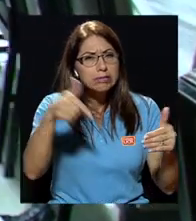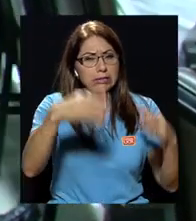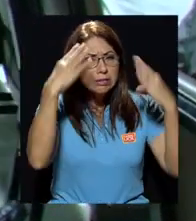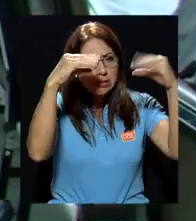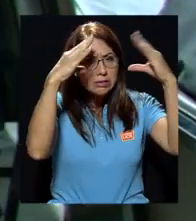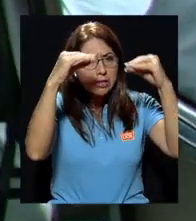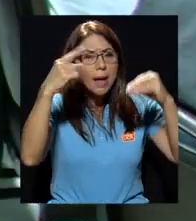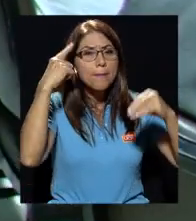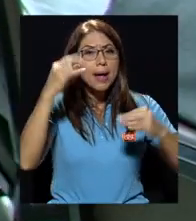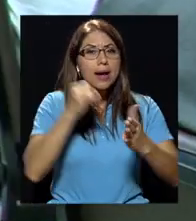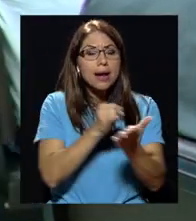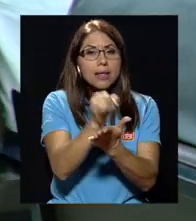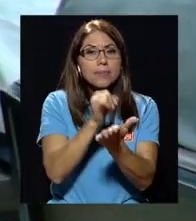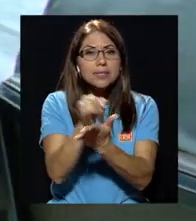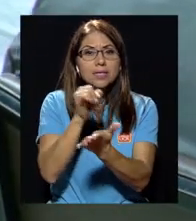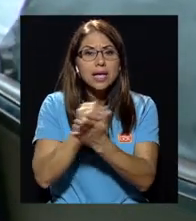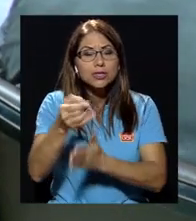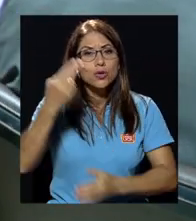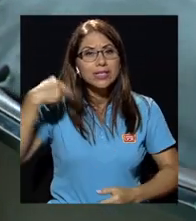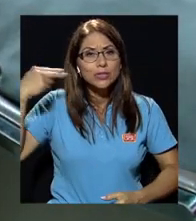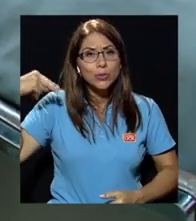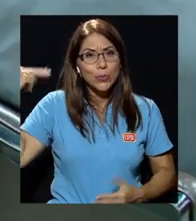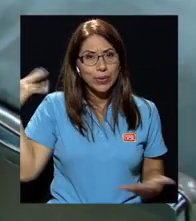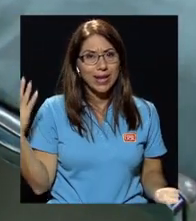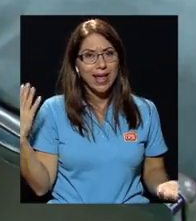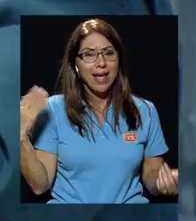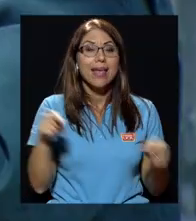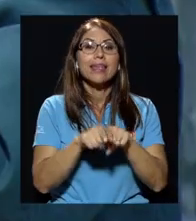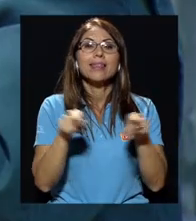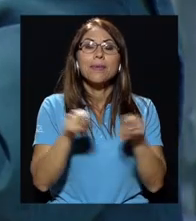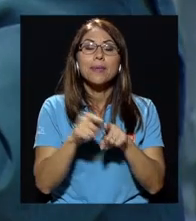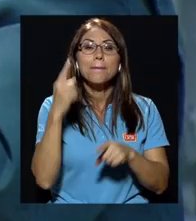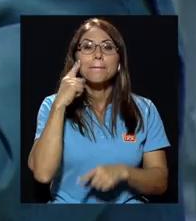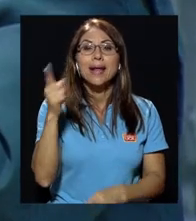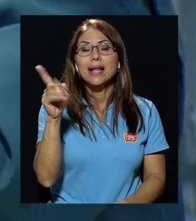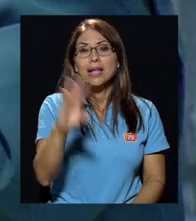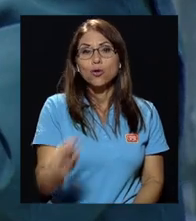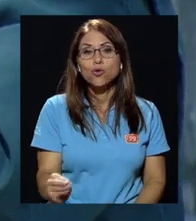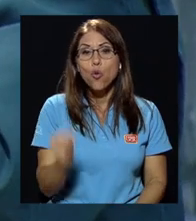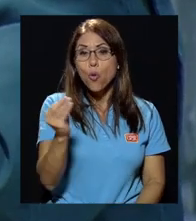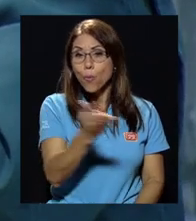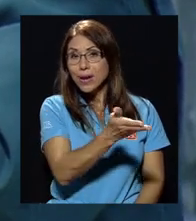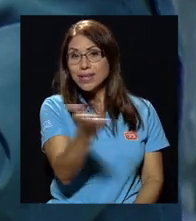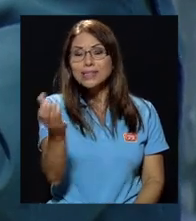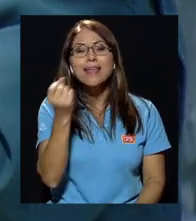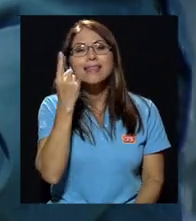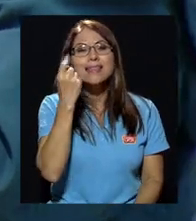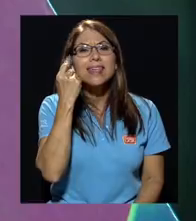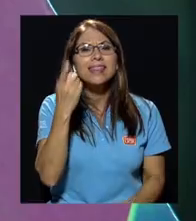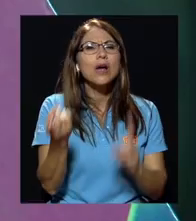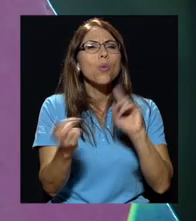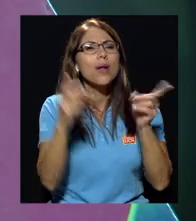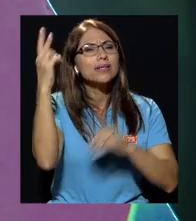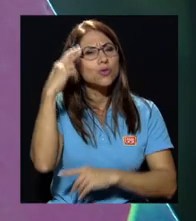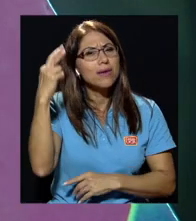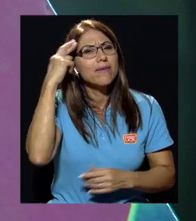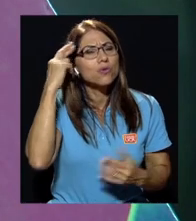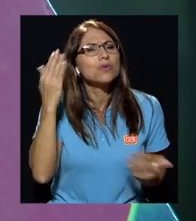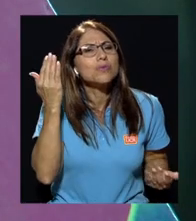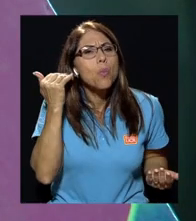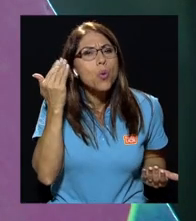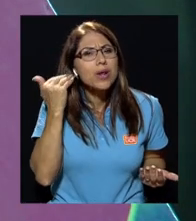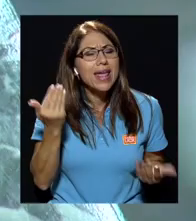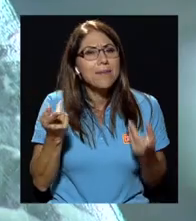investigación histórica, para todos, y sobre todo para que los jóvenes entiendan las razones del por qué se dio